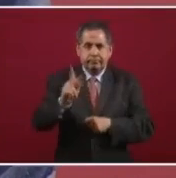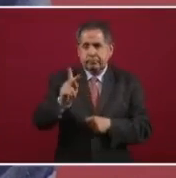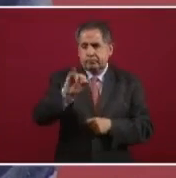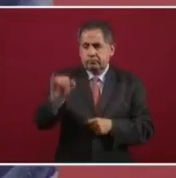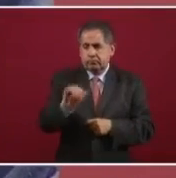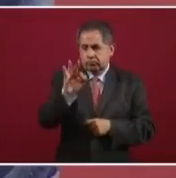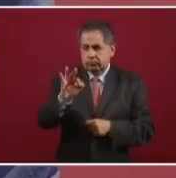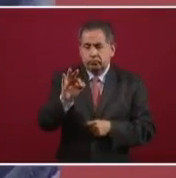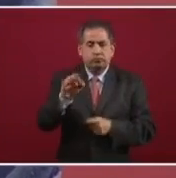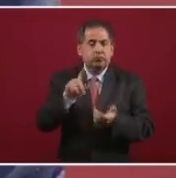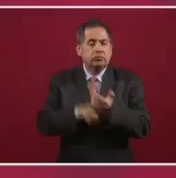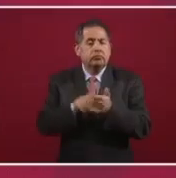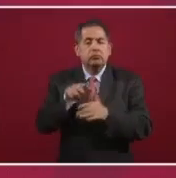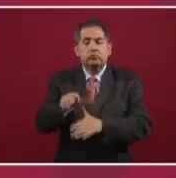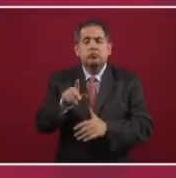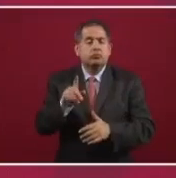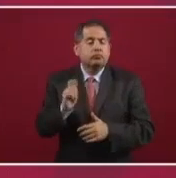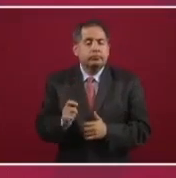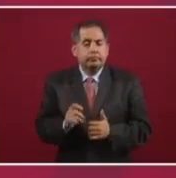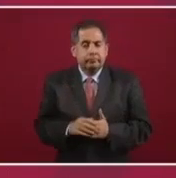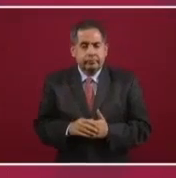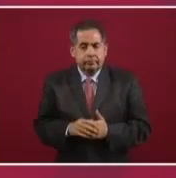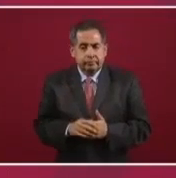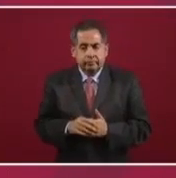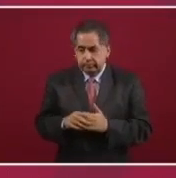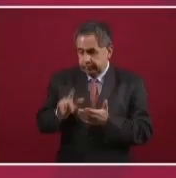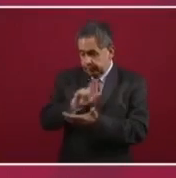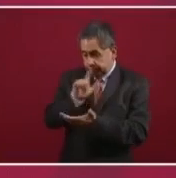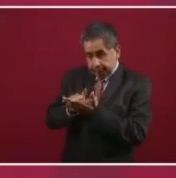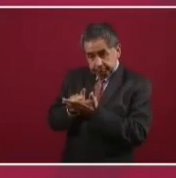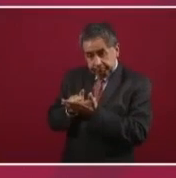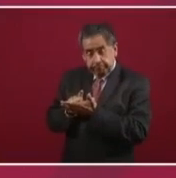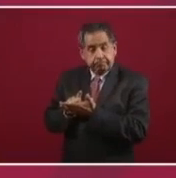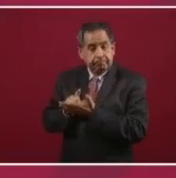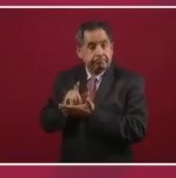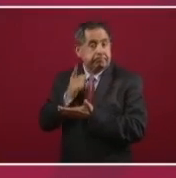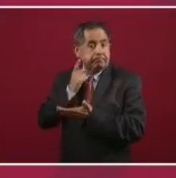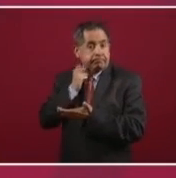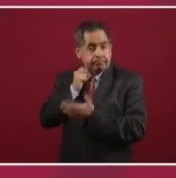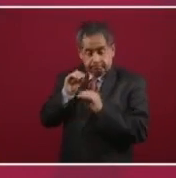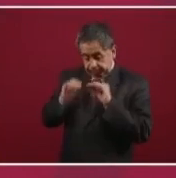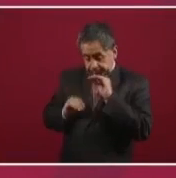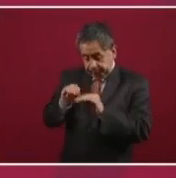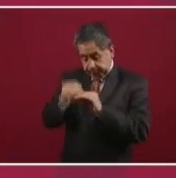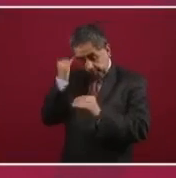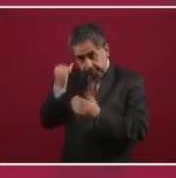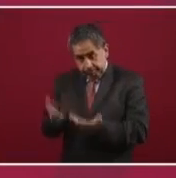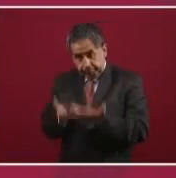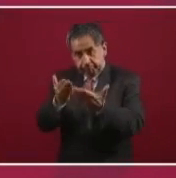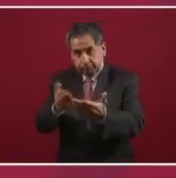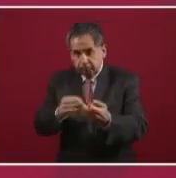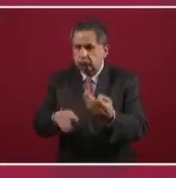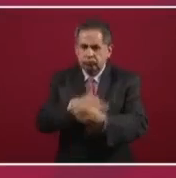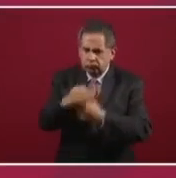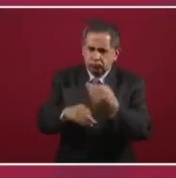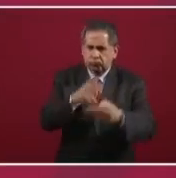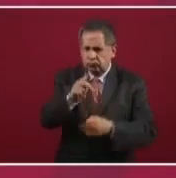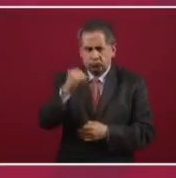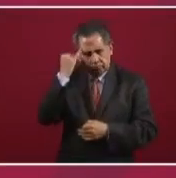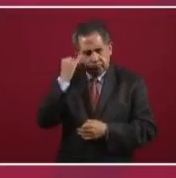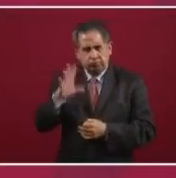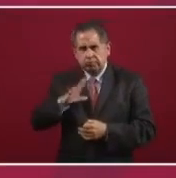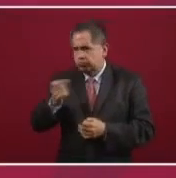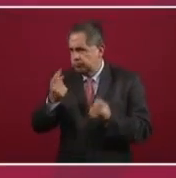En el Poder Legislativo se propone, no todos, pero